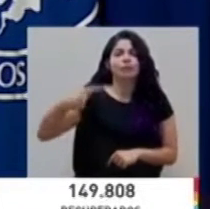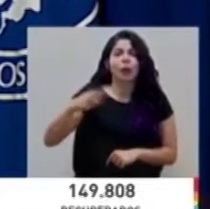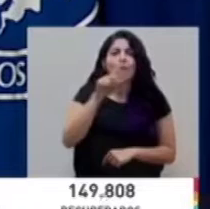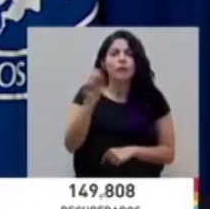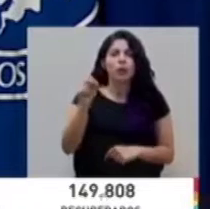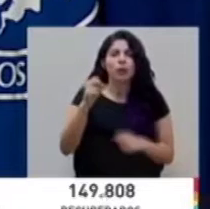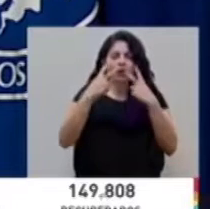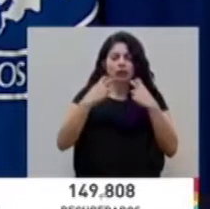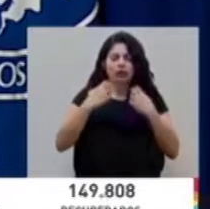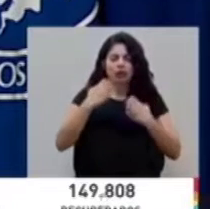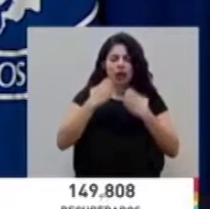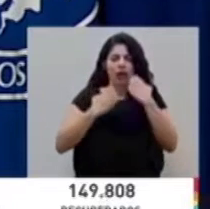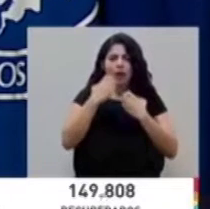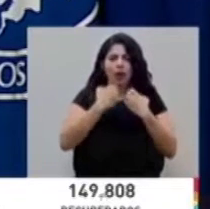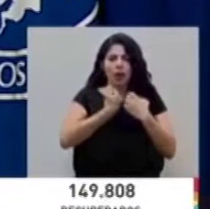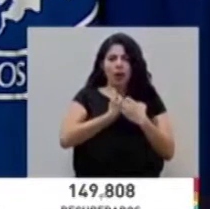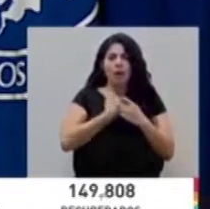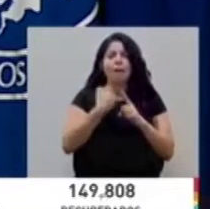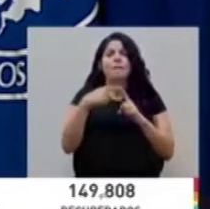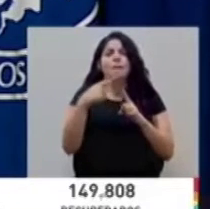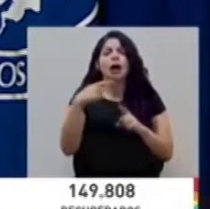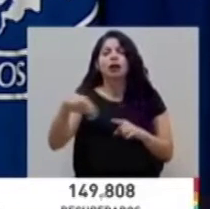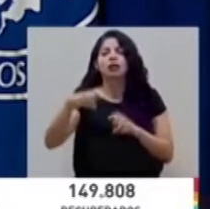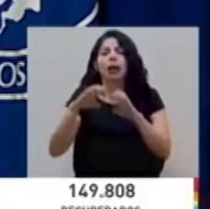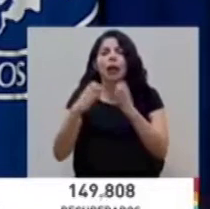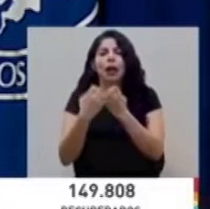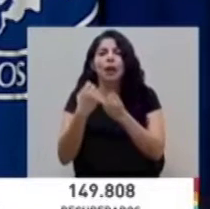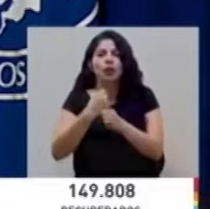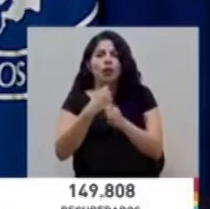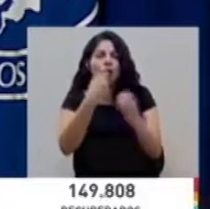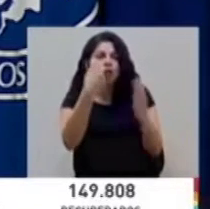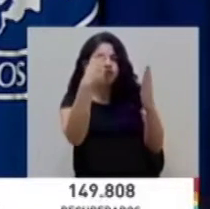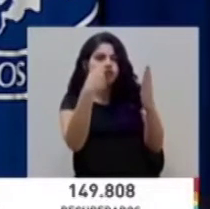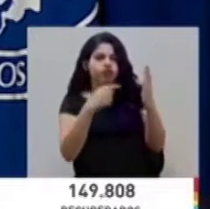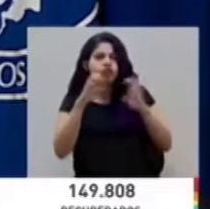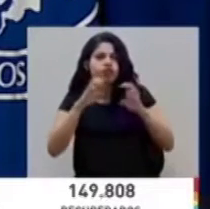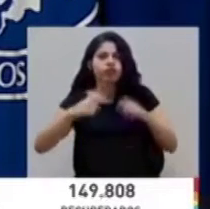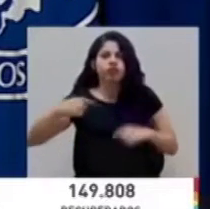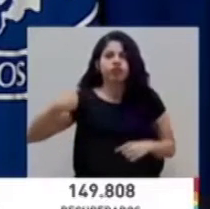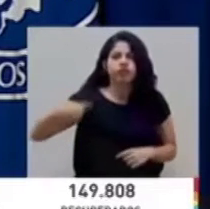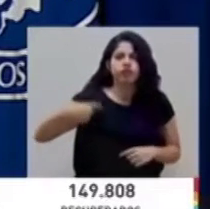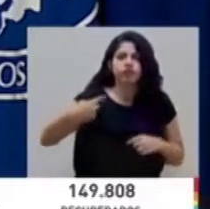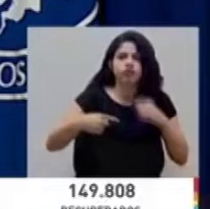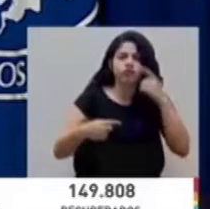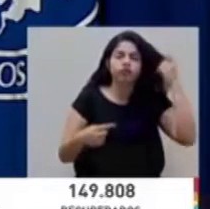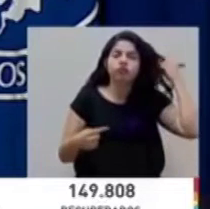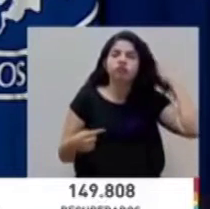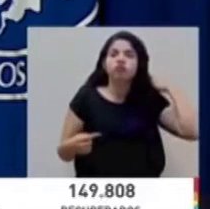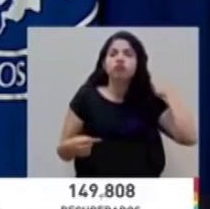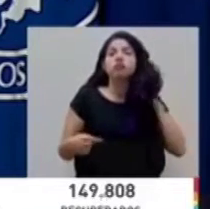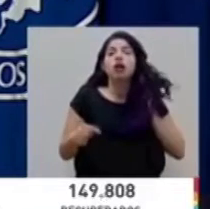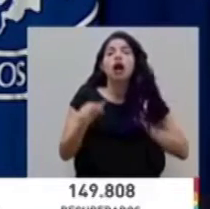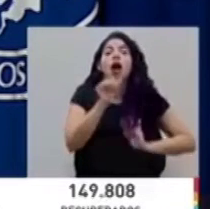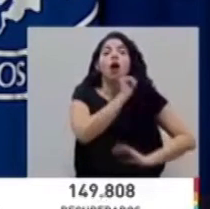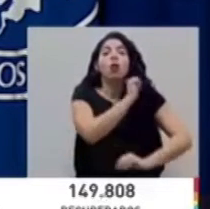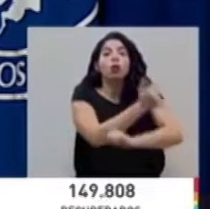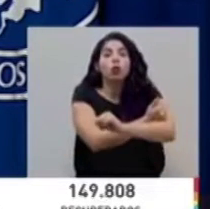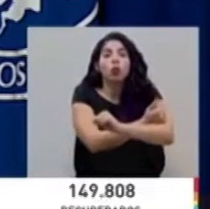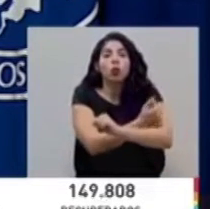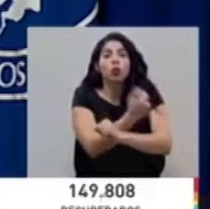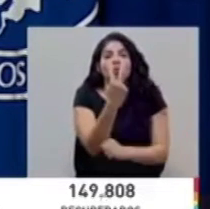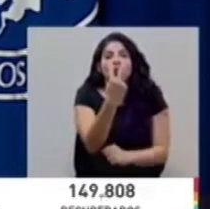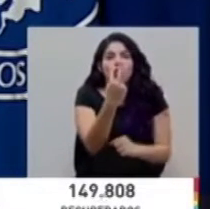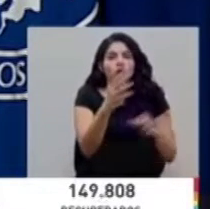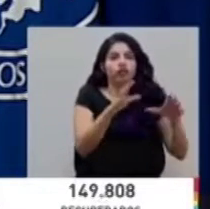y una validación por parte de los equipos de trabajo asimismo hemos estado las diferentes autoridades en dos grupos